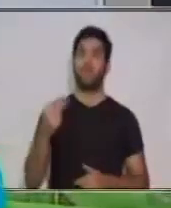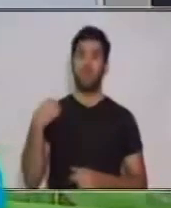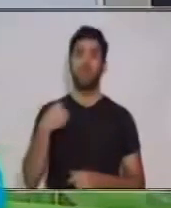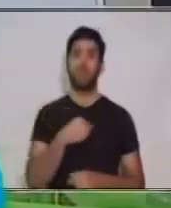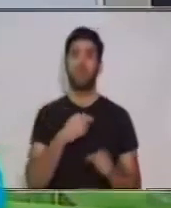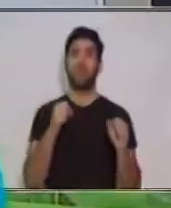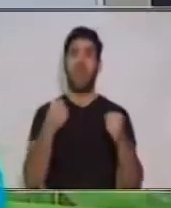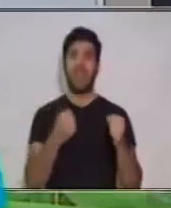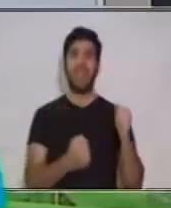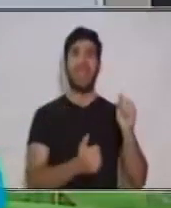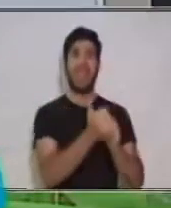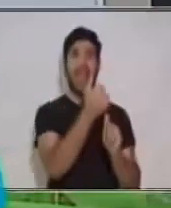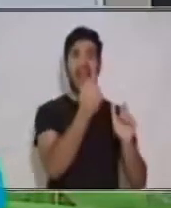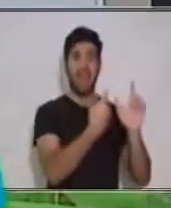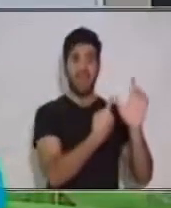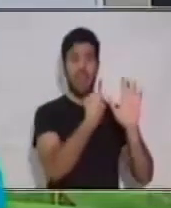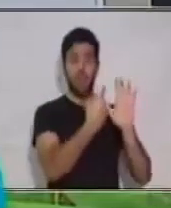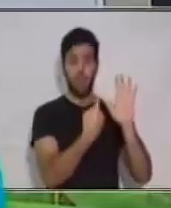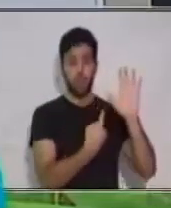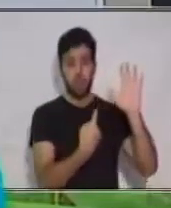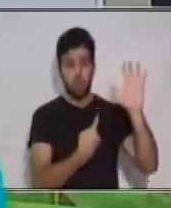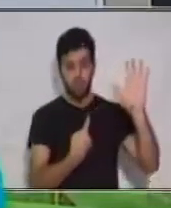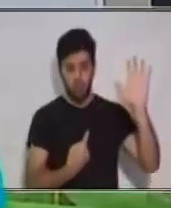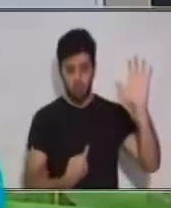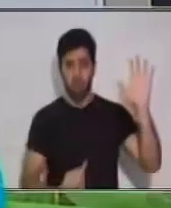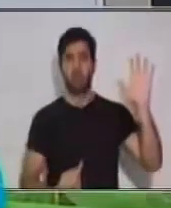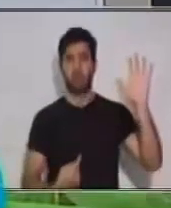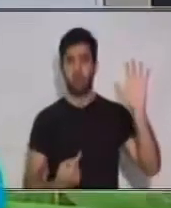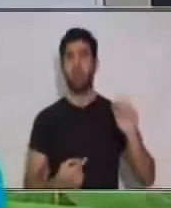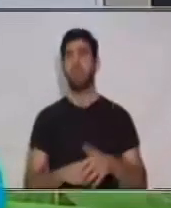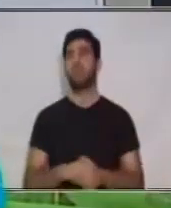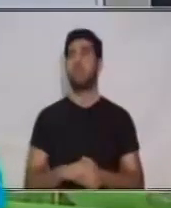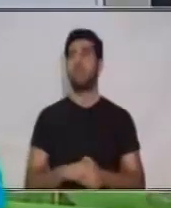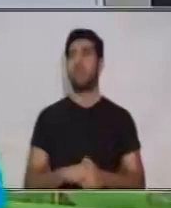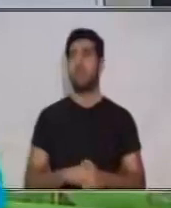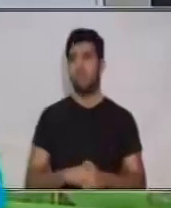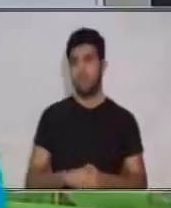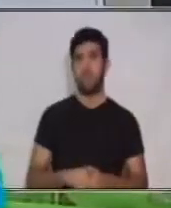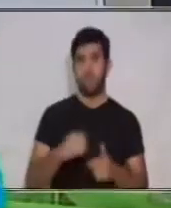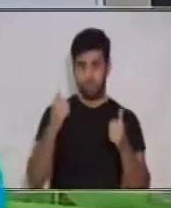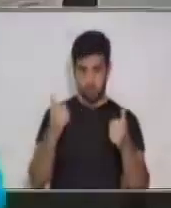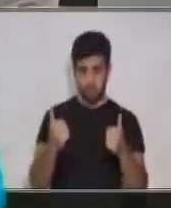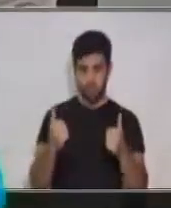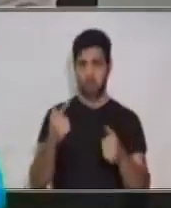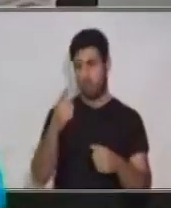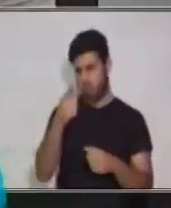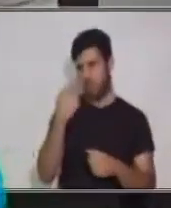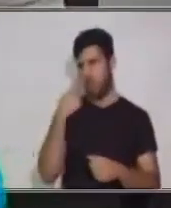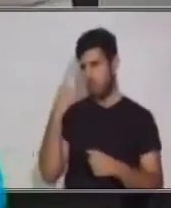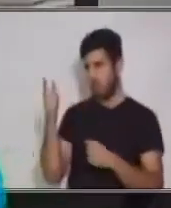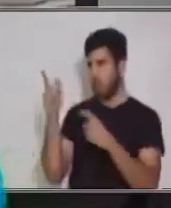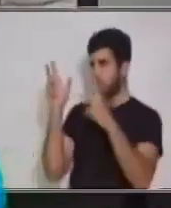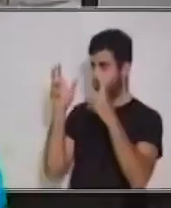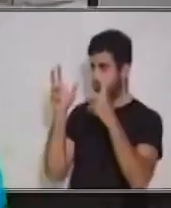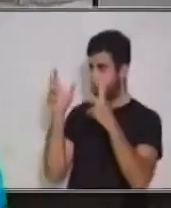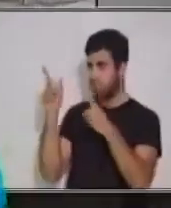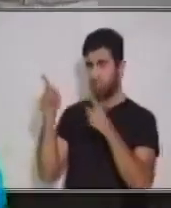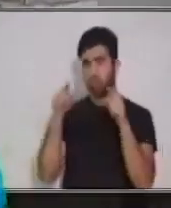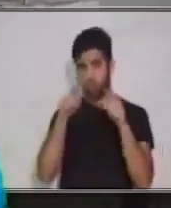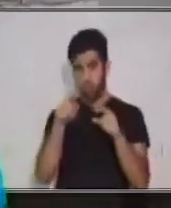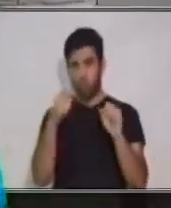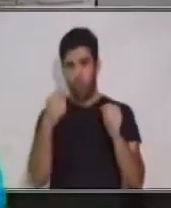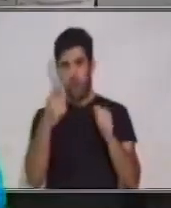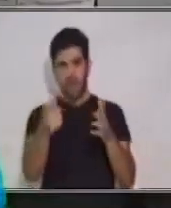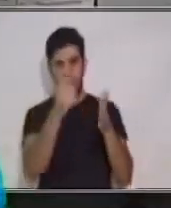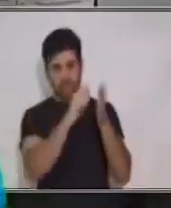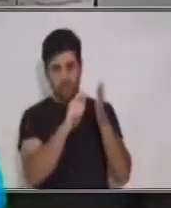en cada una de estas encuestas con tu tabla. Voy a darte unos momentos para que tú empieces y luego yo